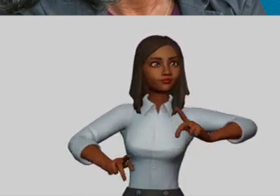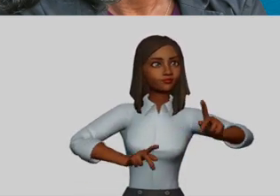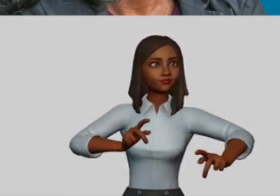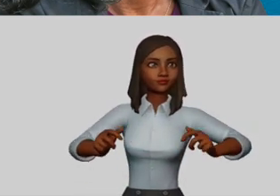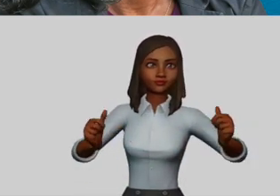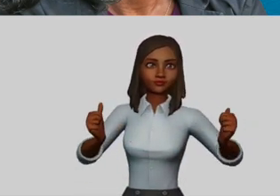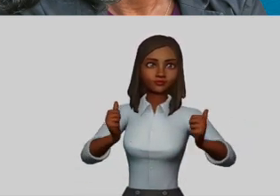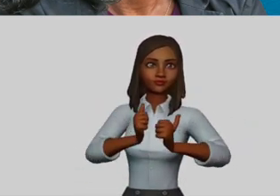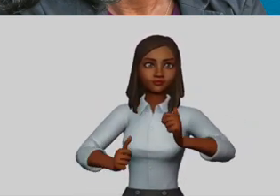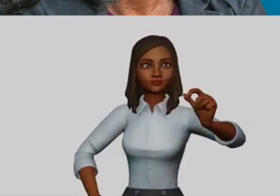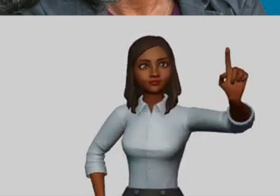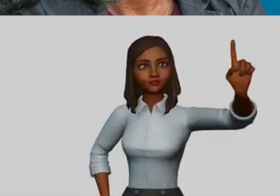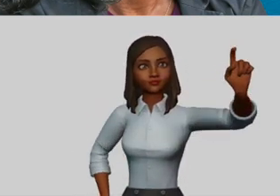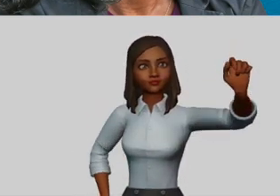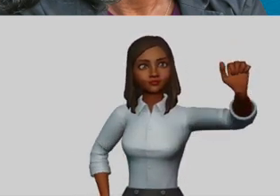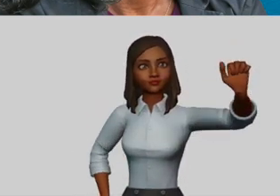compartir.